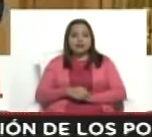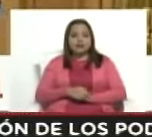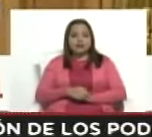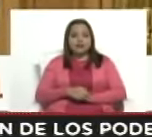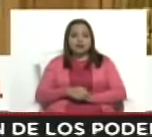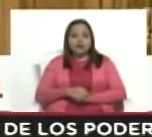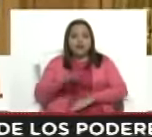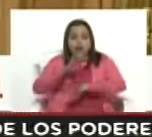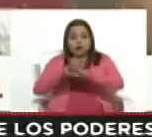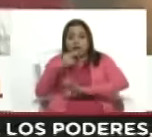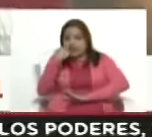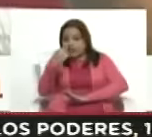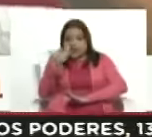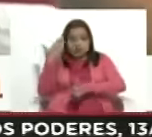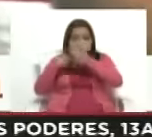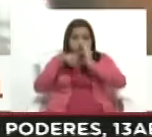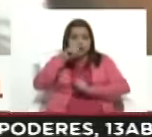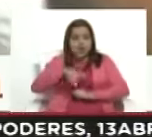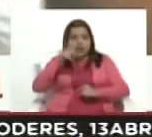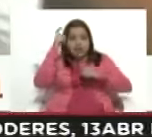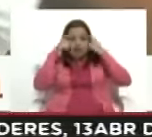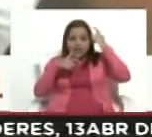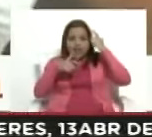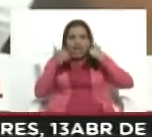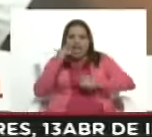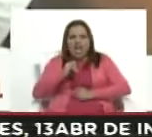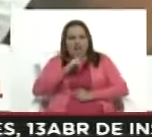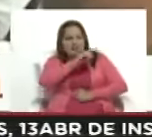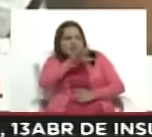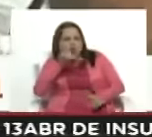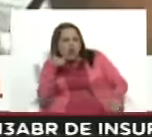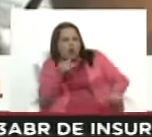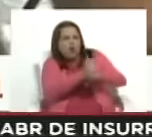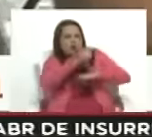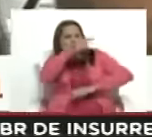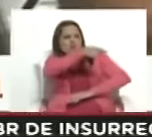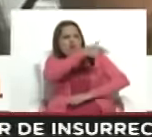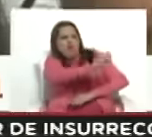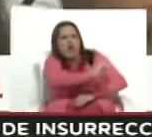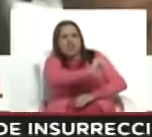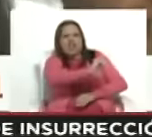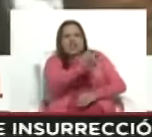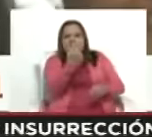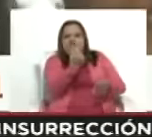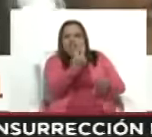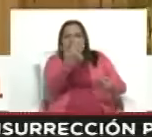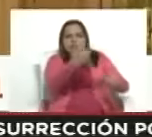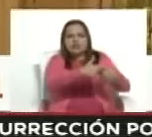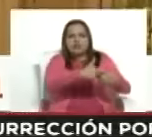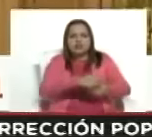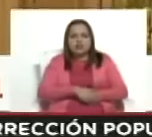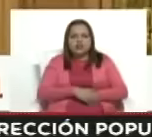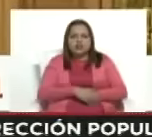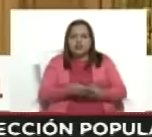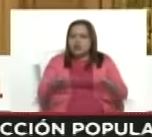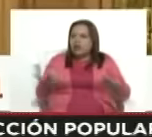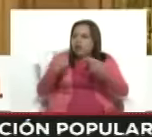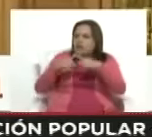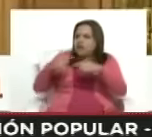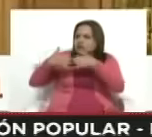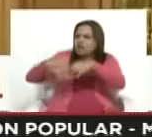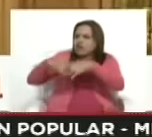Porque eso lo decían del comandante Chávez. Hay escasez de gasolina por tu culpa. Y si me pararon las industrias petroleras, ¿cómo voy a producir